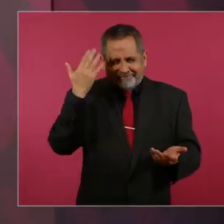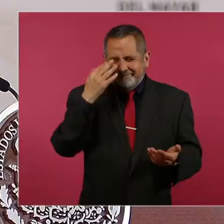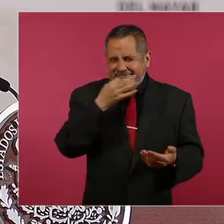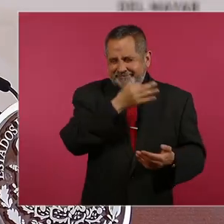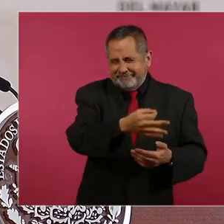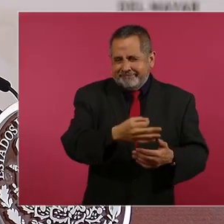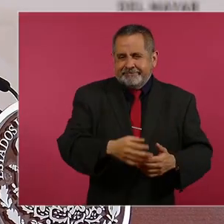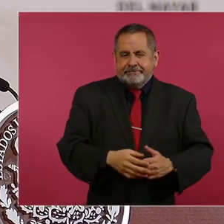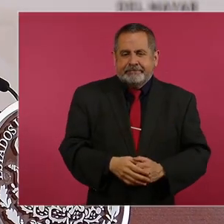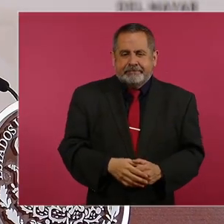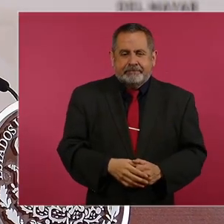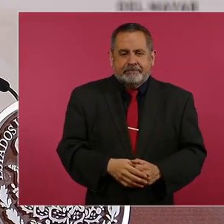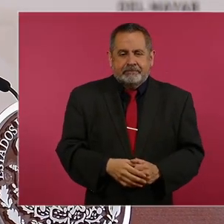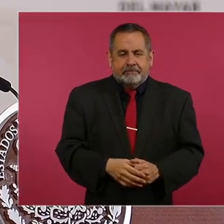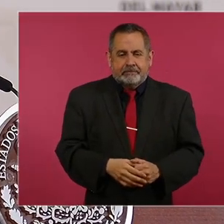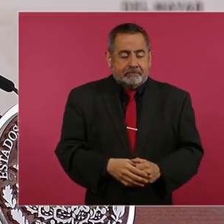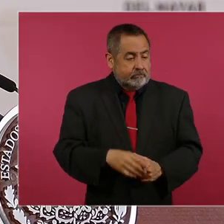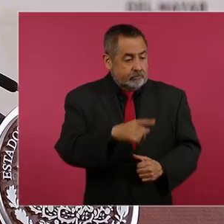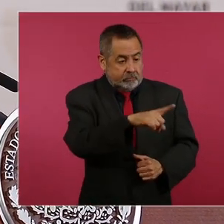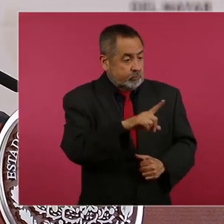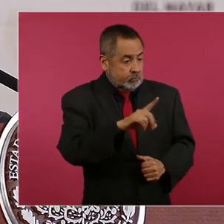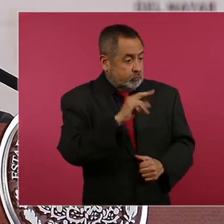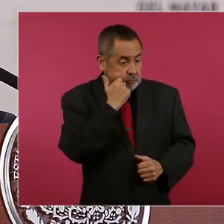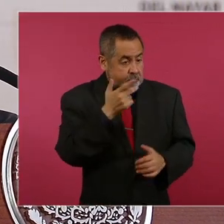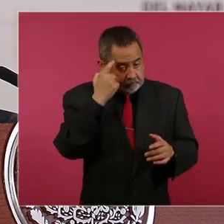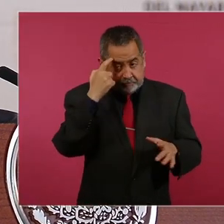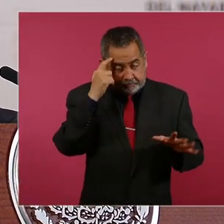y no se quiere cambiar